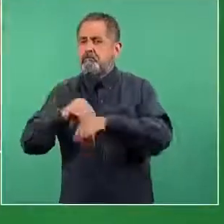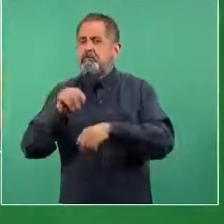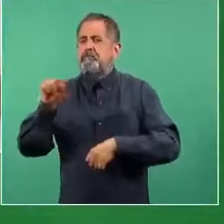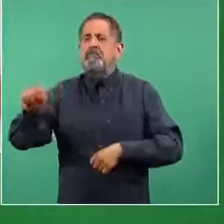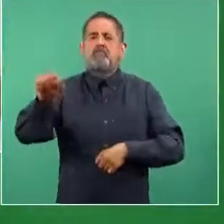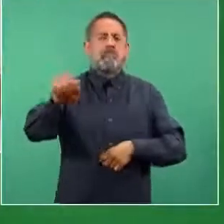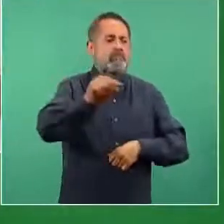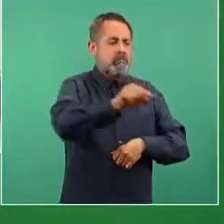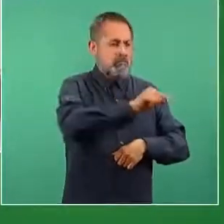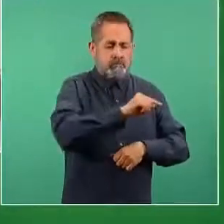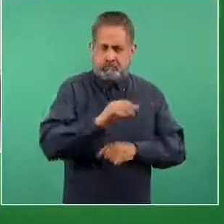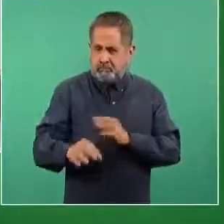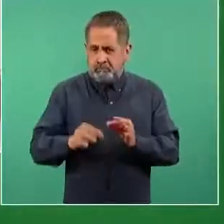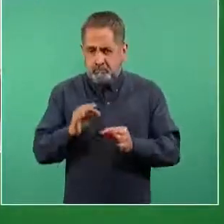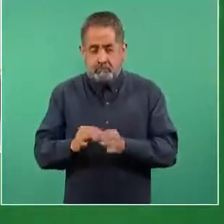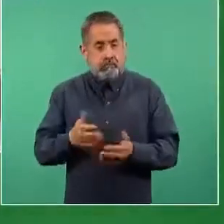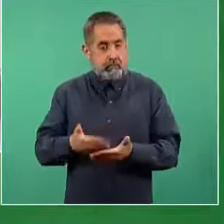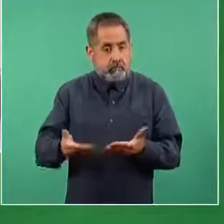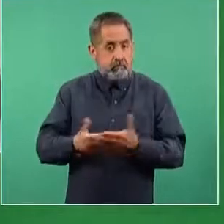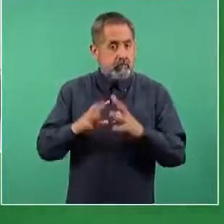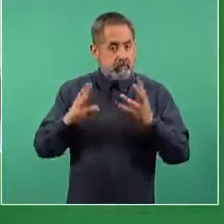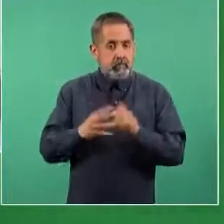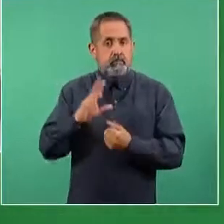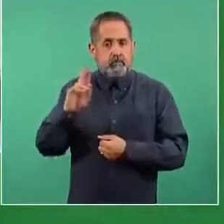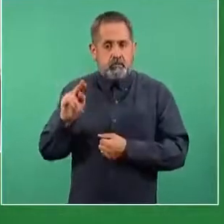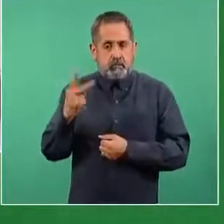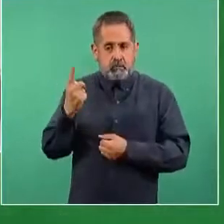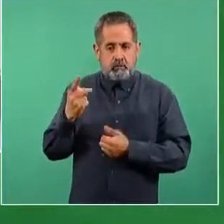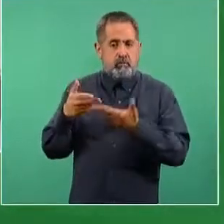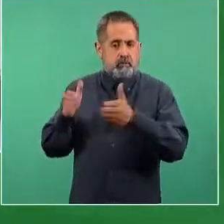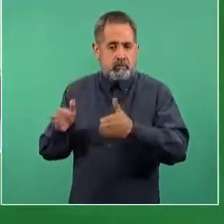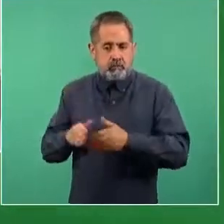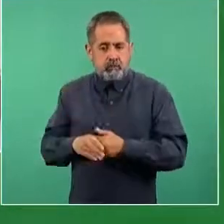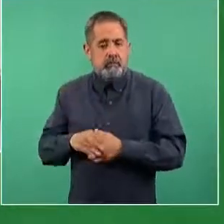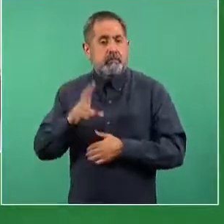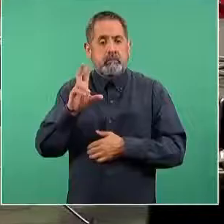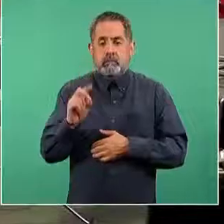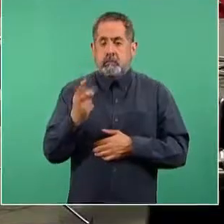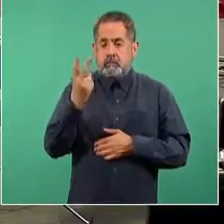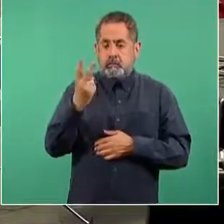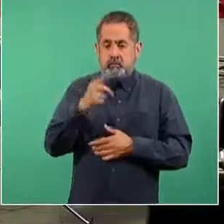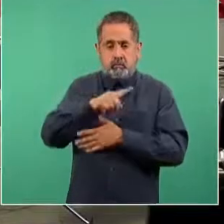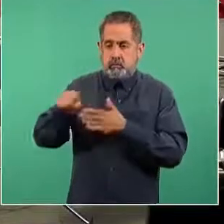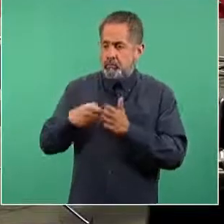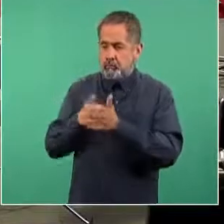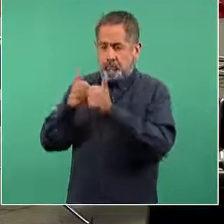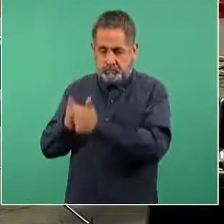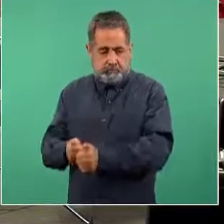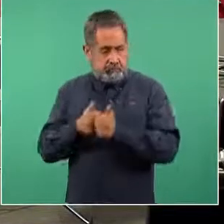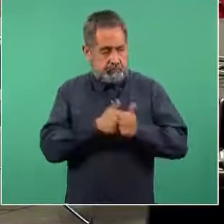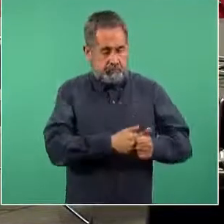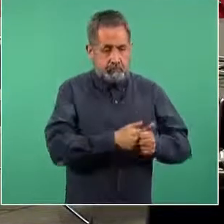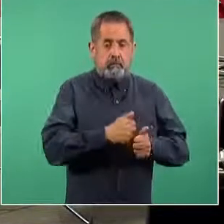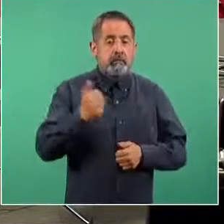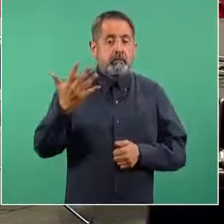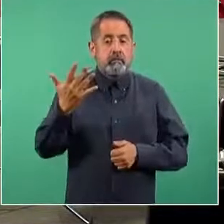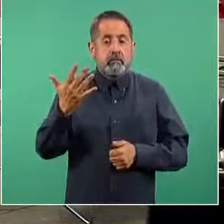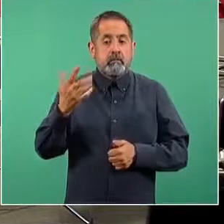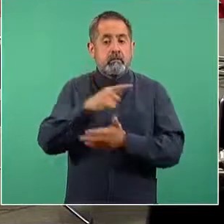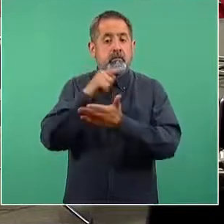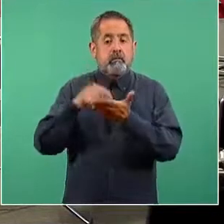pero actualmente estamos operando con 81, 31 de manera permanente y 50 más que operan de